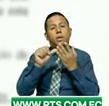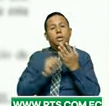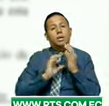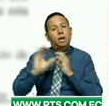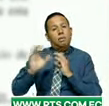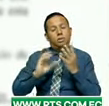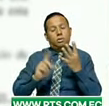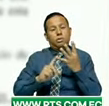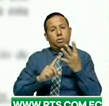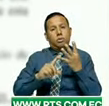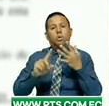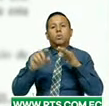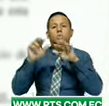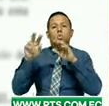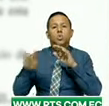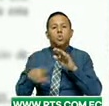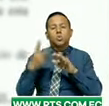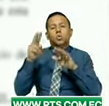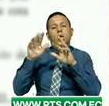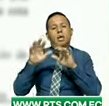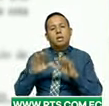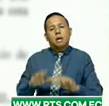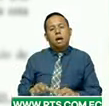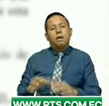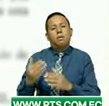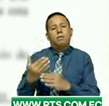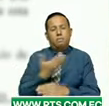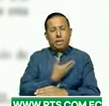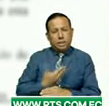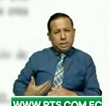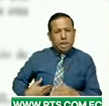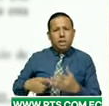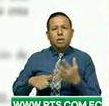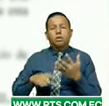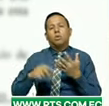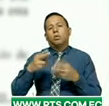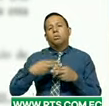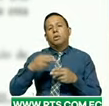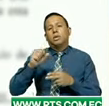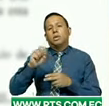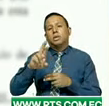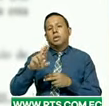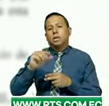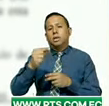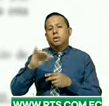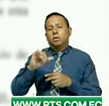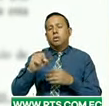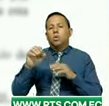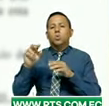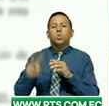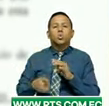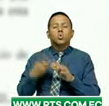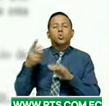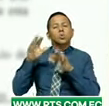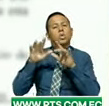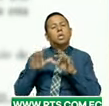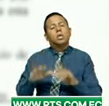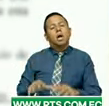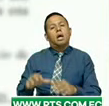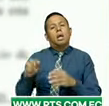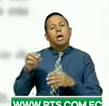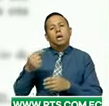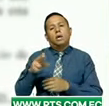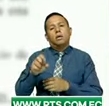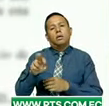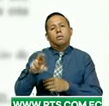María Maino, el subsecretario general del despacho presidencial, Sergio Iannuzelli, la subsecretaria de Gestión Logística, María Mercedes Guevara,